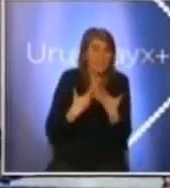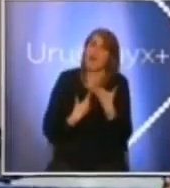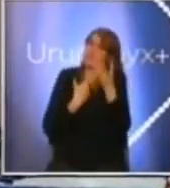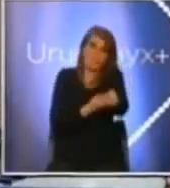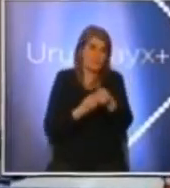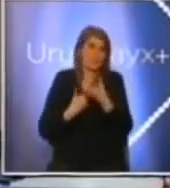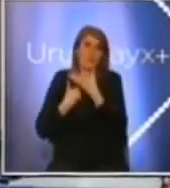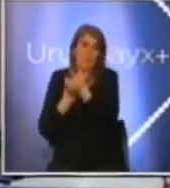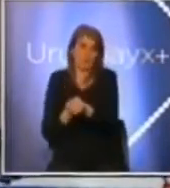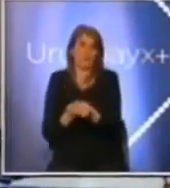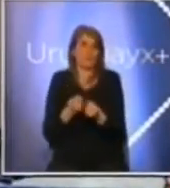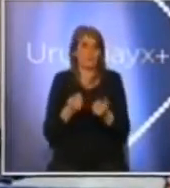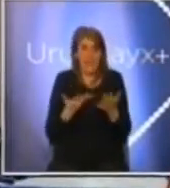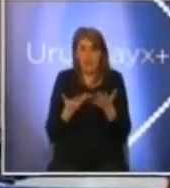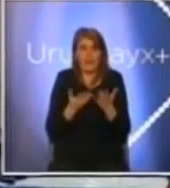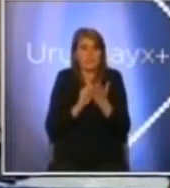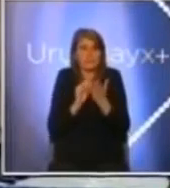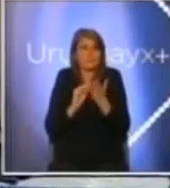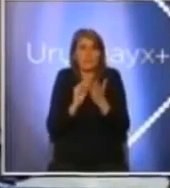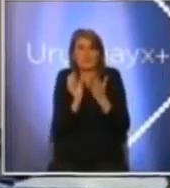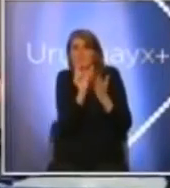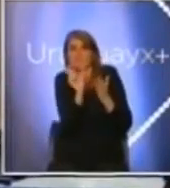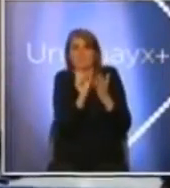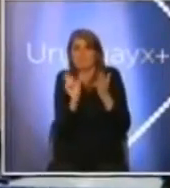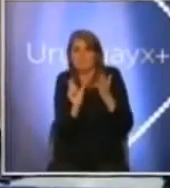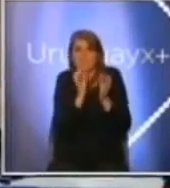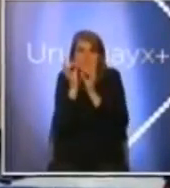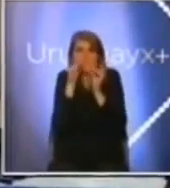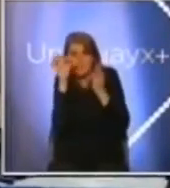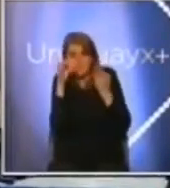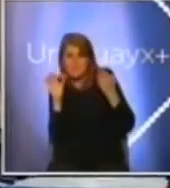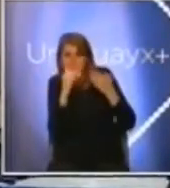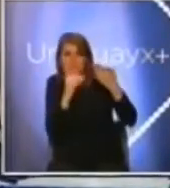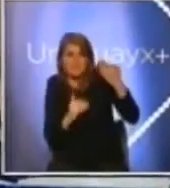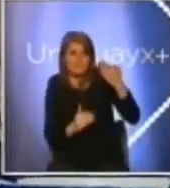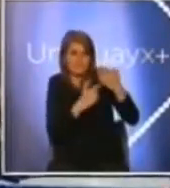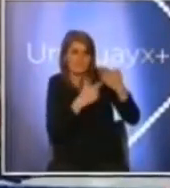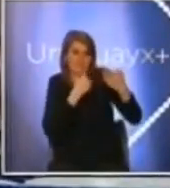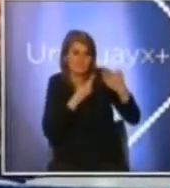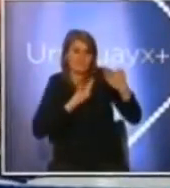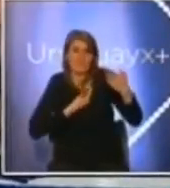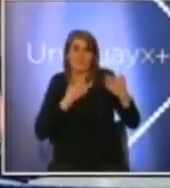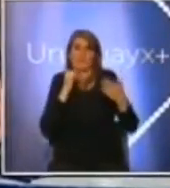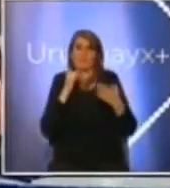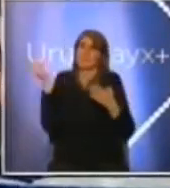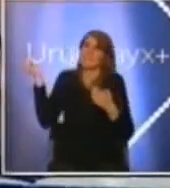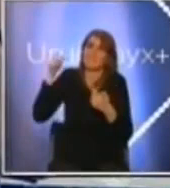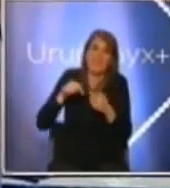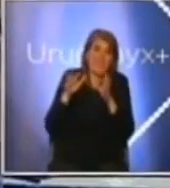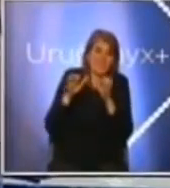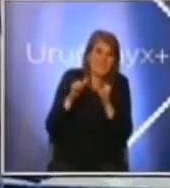Crearemos un protocolo rápido, tipo Fast Track, que coadyuve a facilitar la residencia de técnicos o